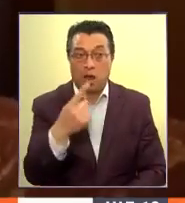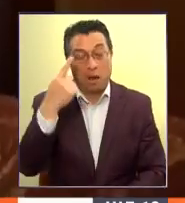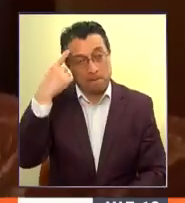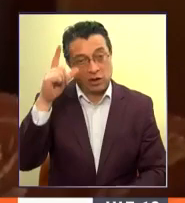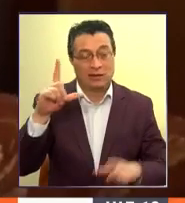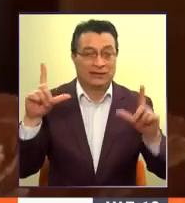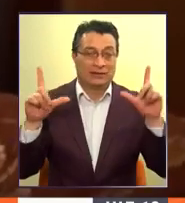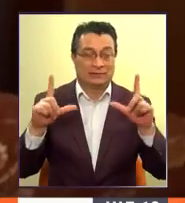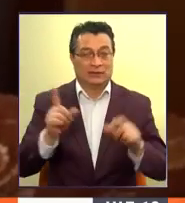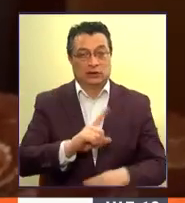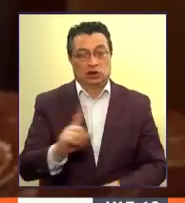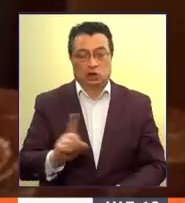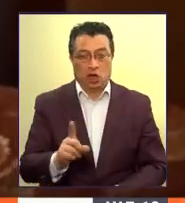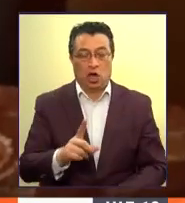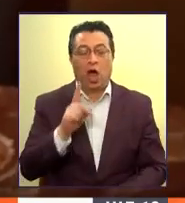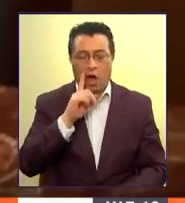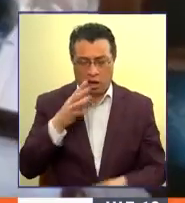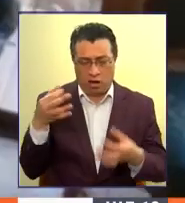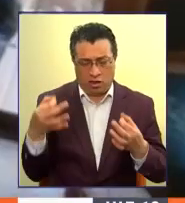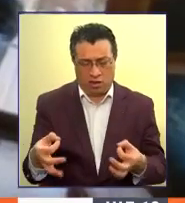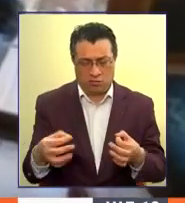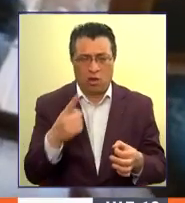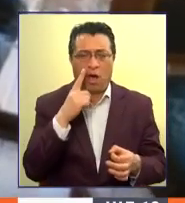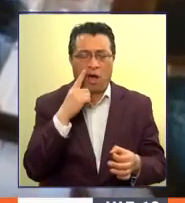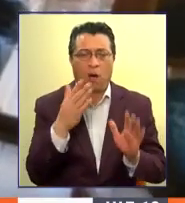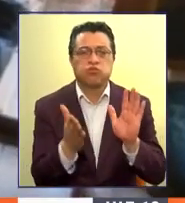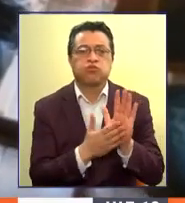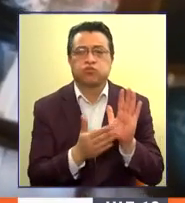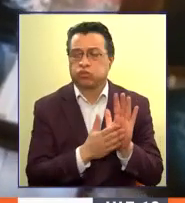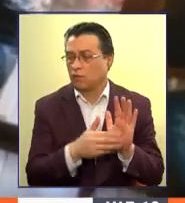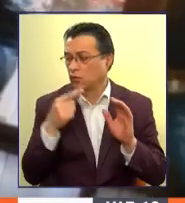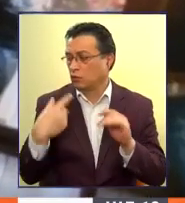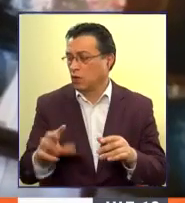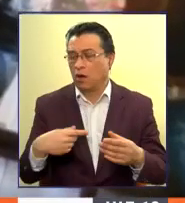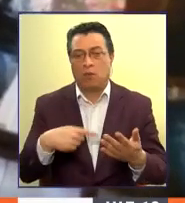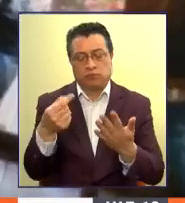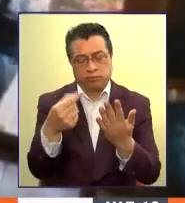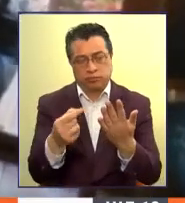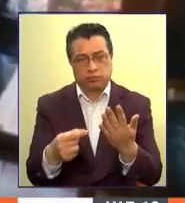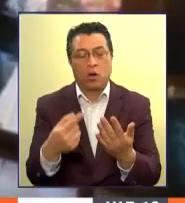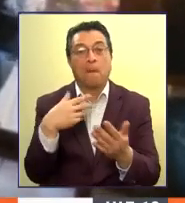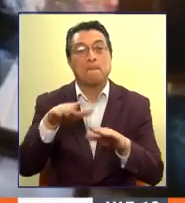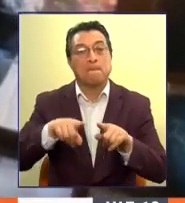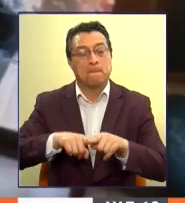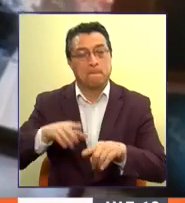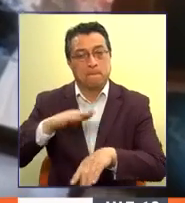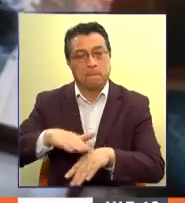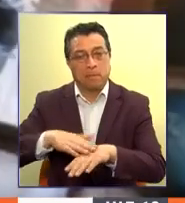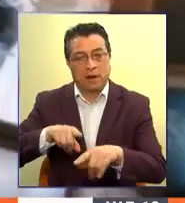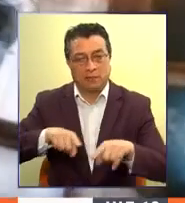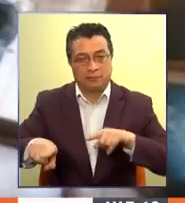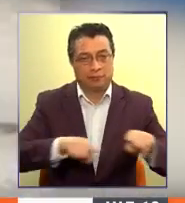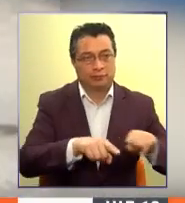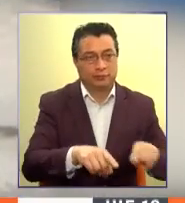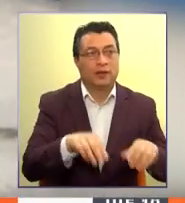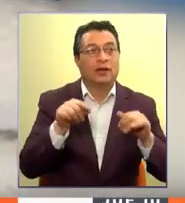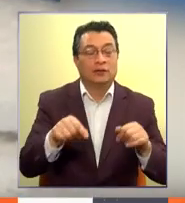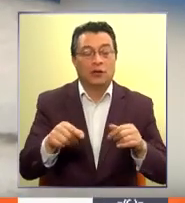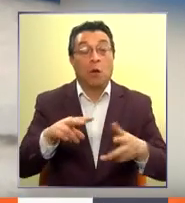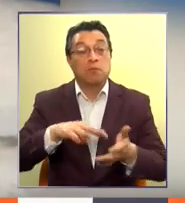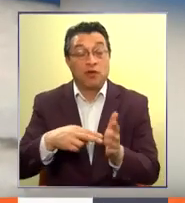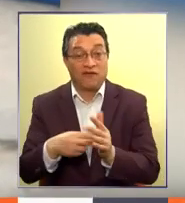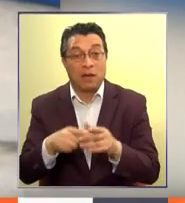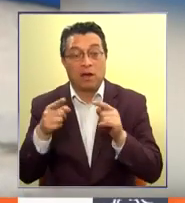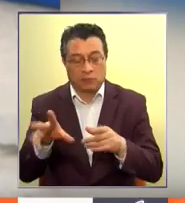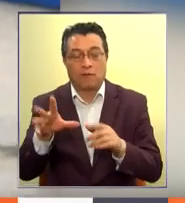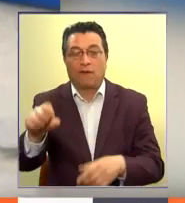cámara. Dice tener los documentos que acreditan que fue su madre la que realizó el papeleo de la propiedad. Problemas de convivencia habrían derivado en que Adriana fuera